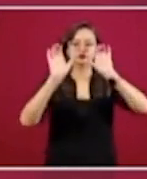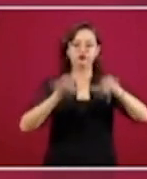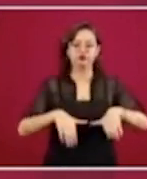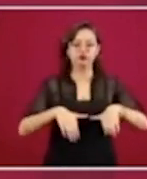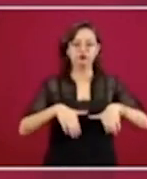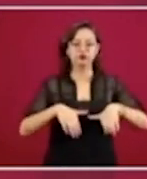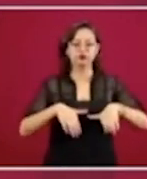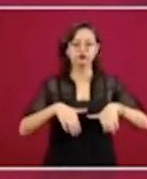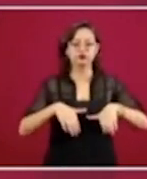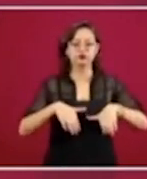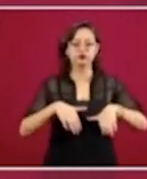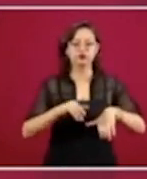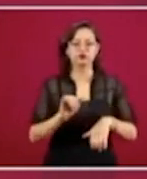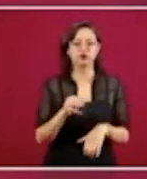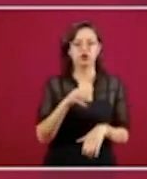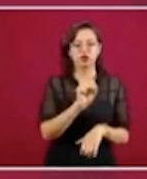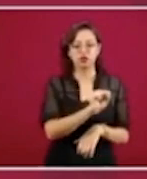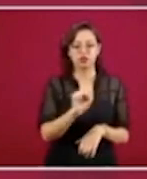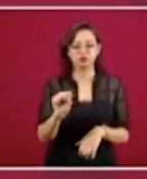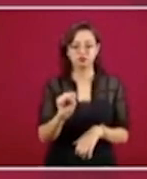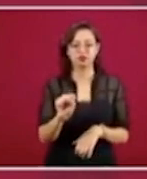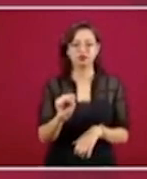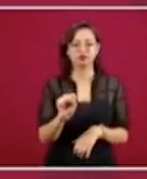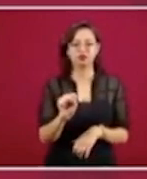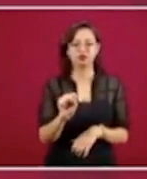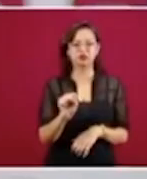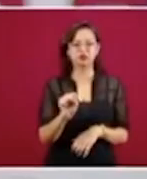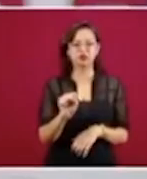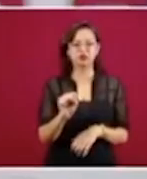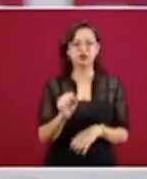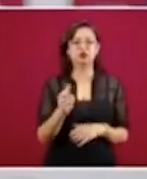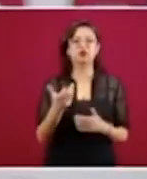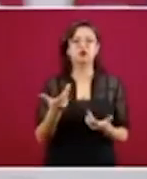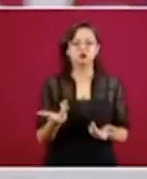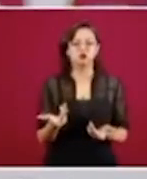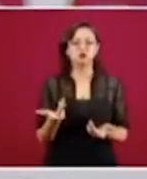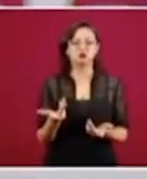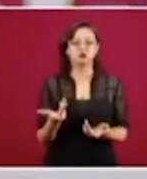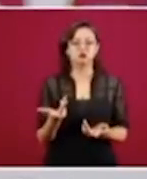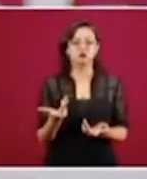en el Seguro Social y que